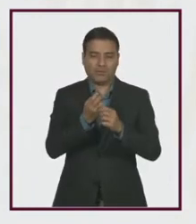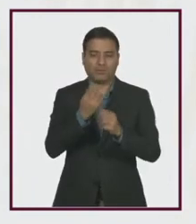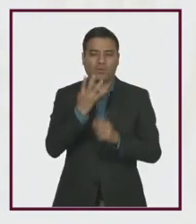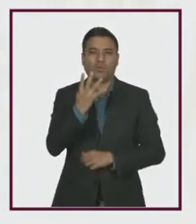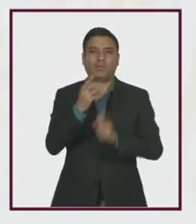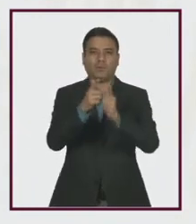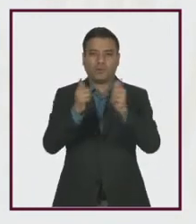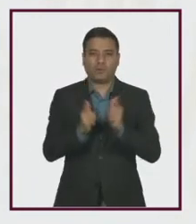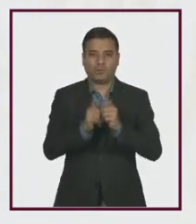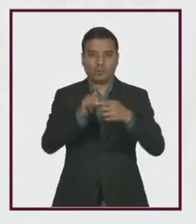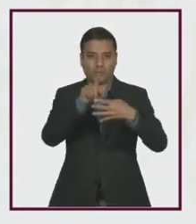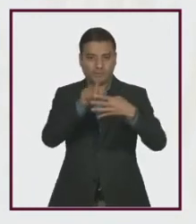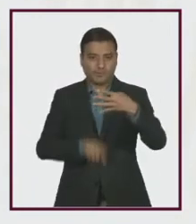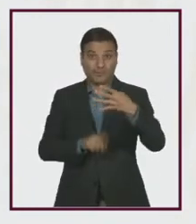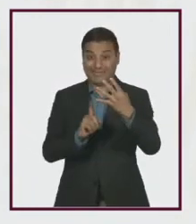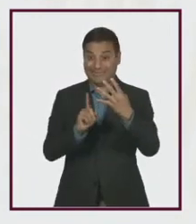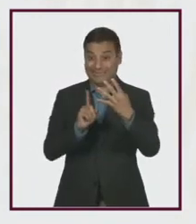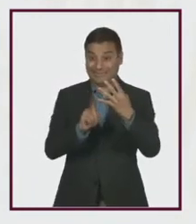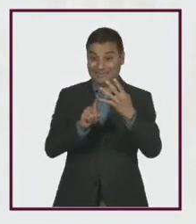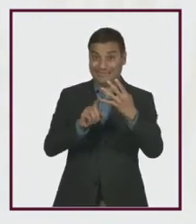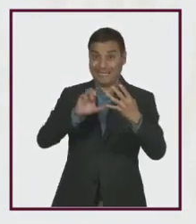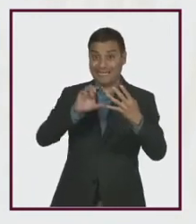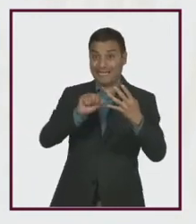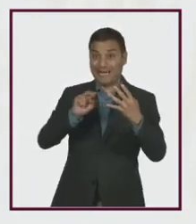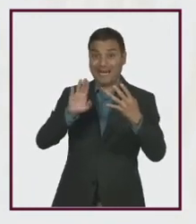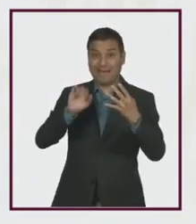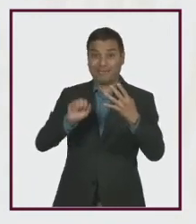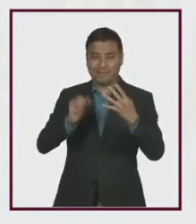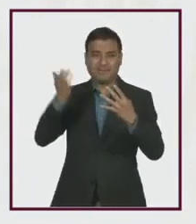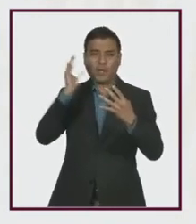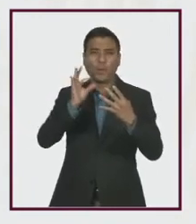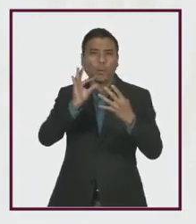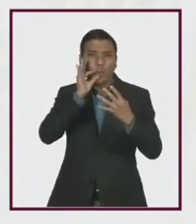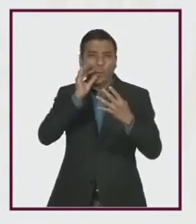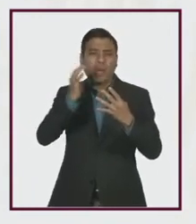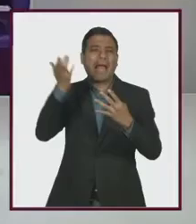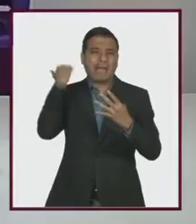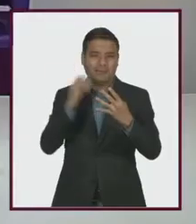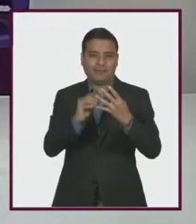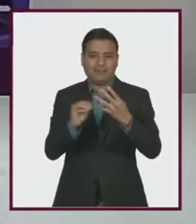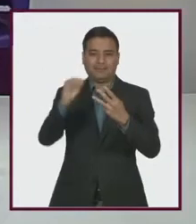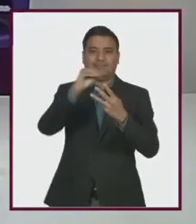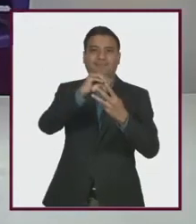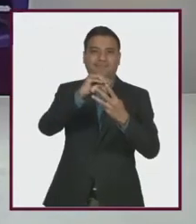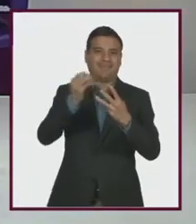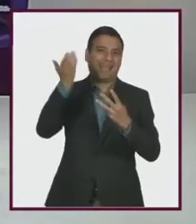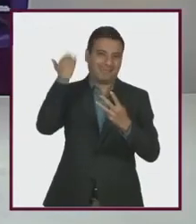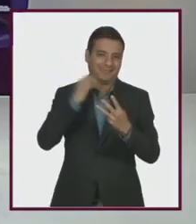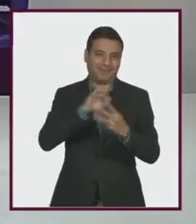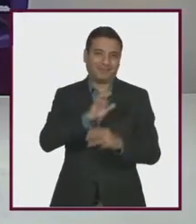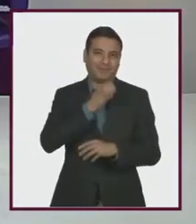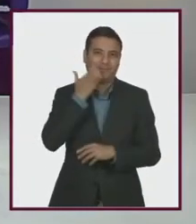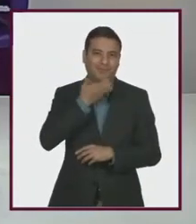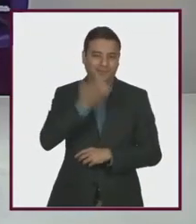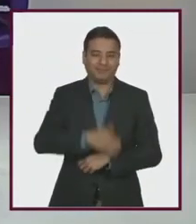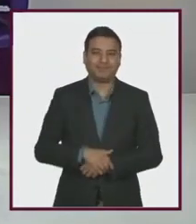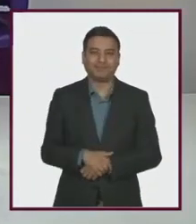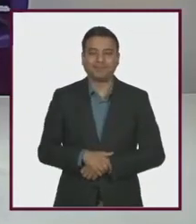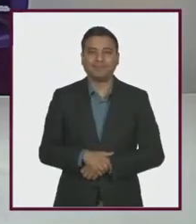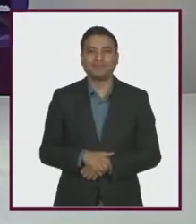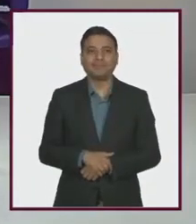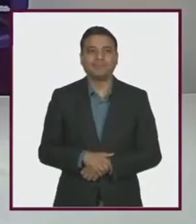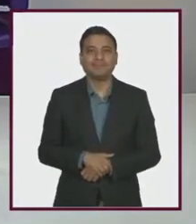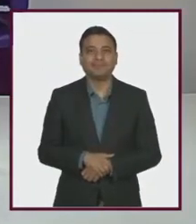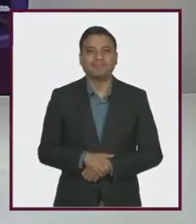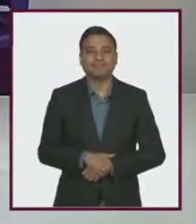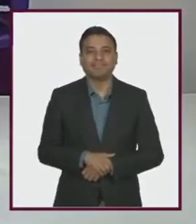encontrar muchísimo el cannabis como depresor porque antes estaba en esa área de la clasificación. Bueno, sí que